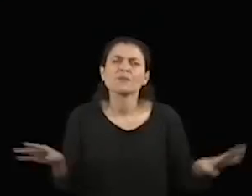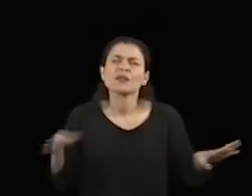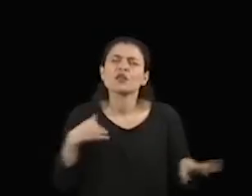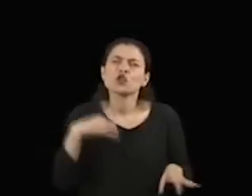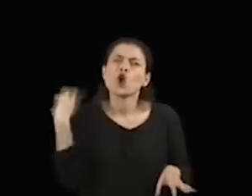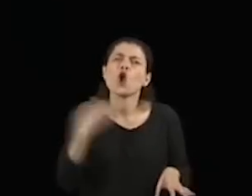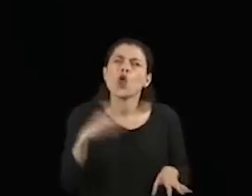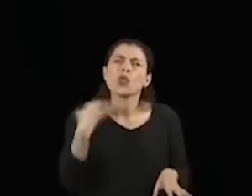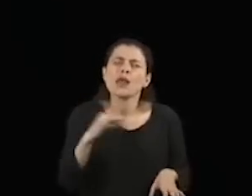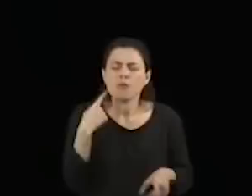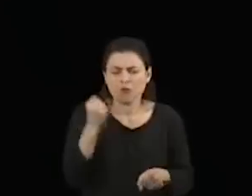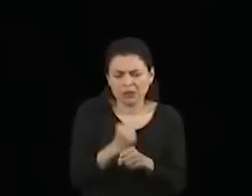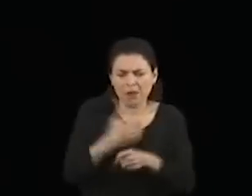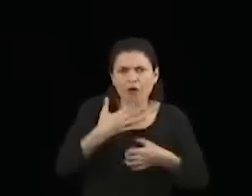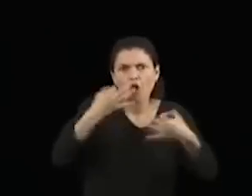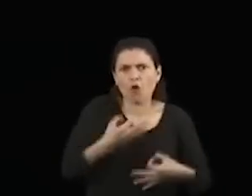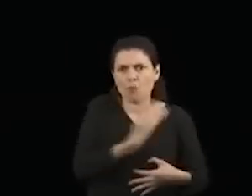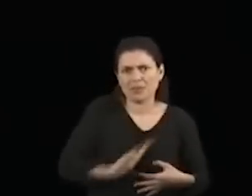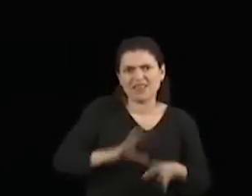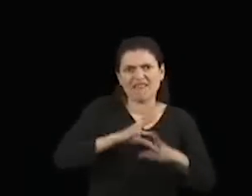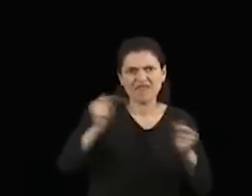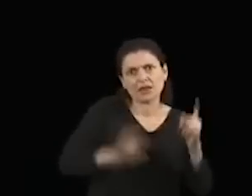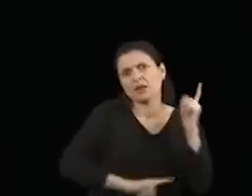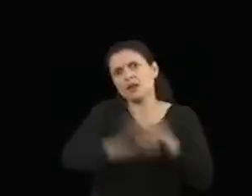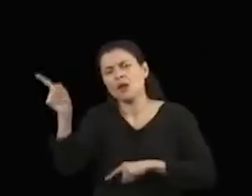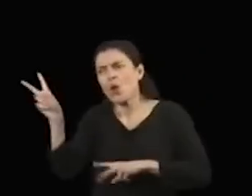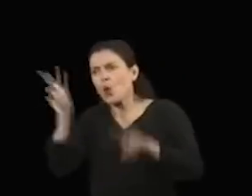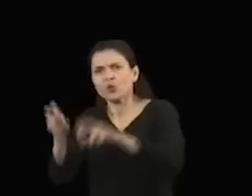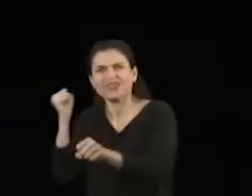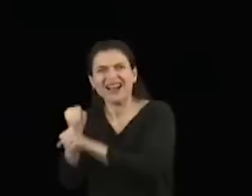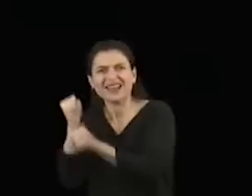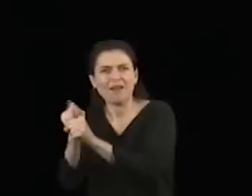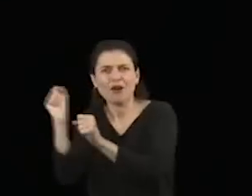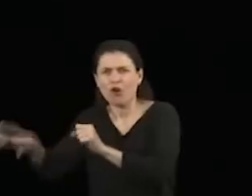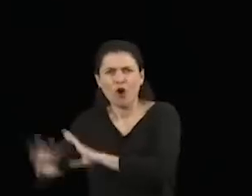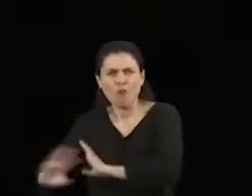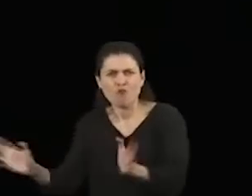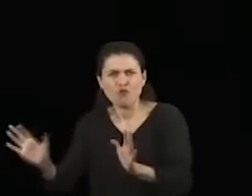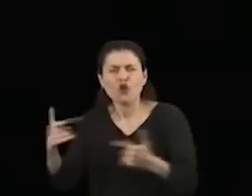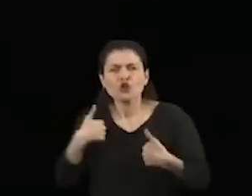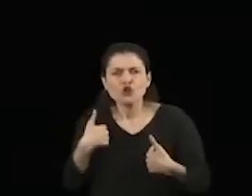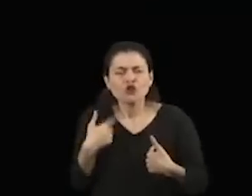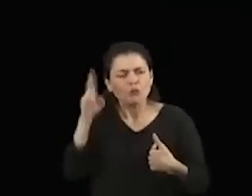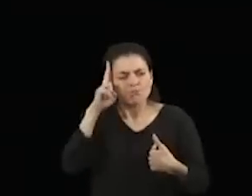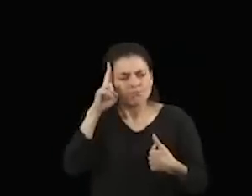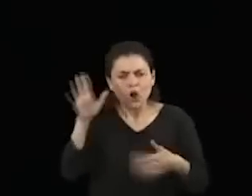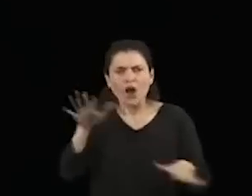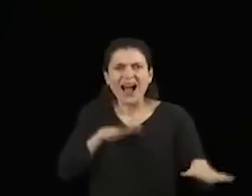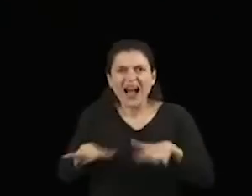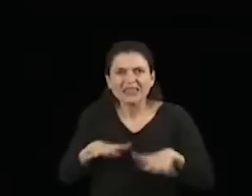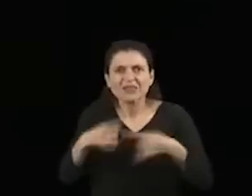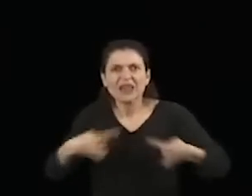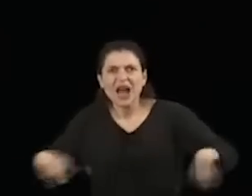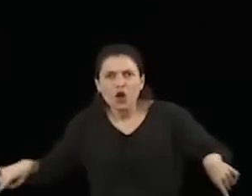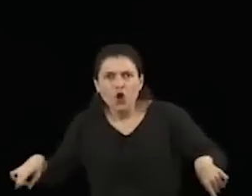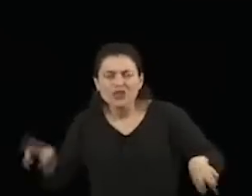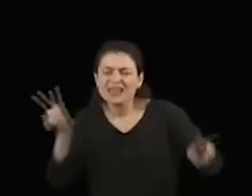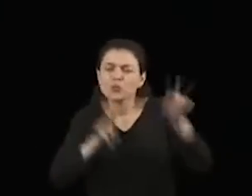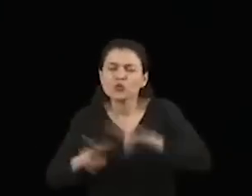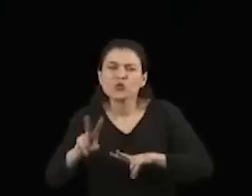volver a salir a laburar, me tengo que ocupar activamente de hacer cosas que están